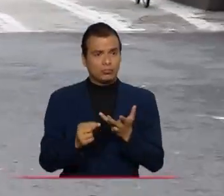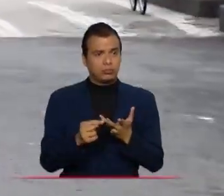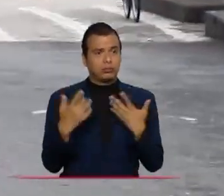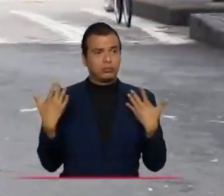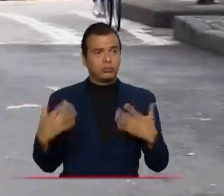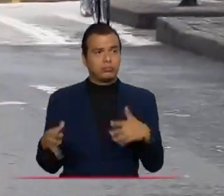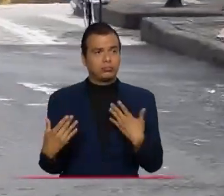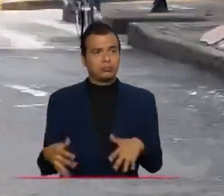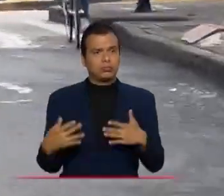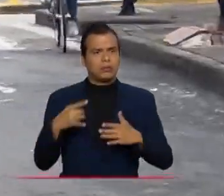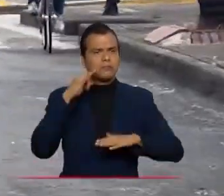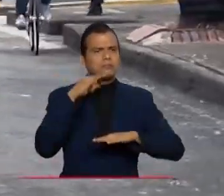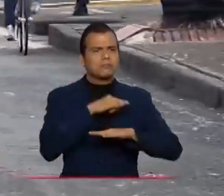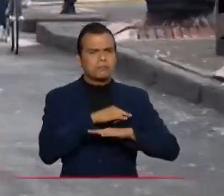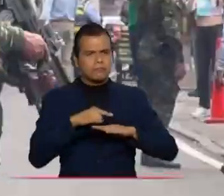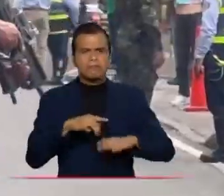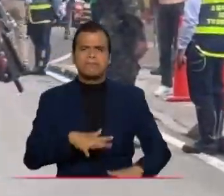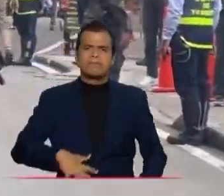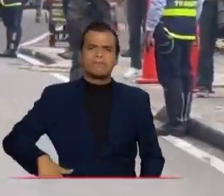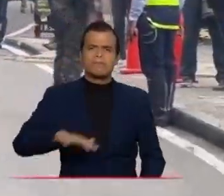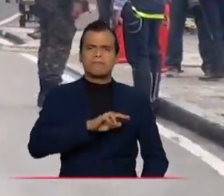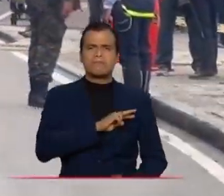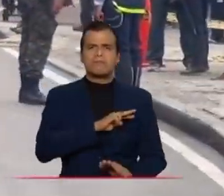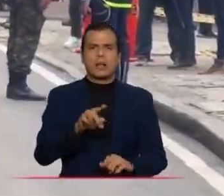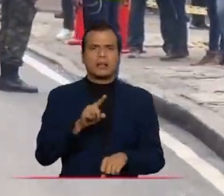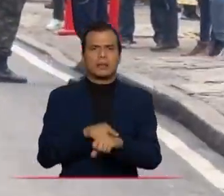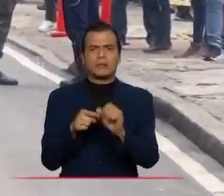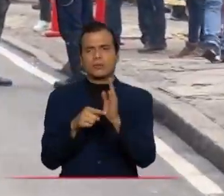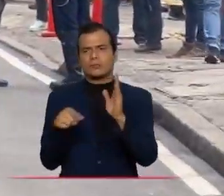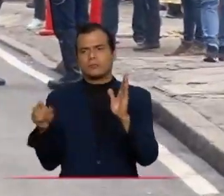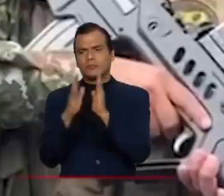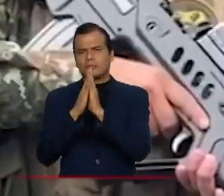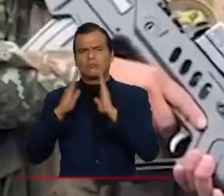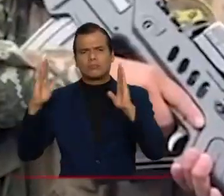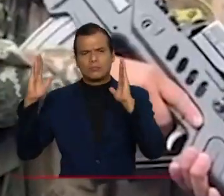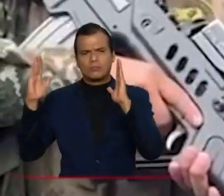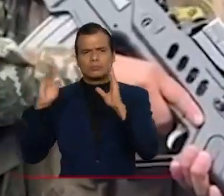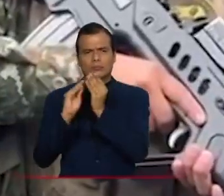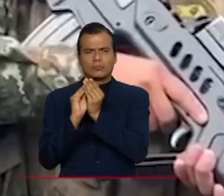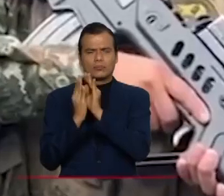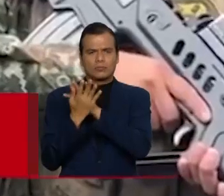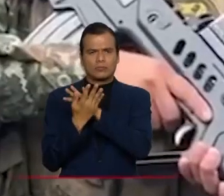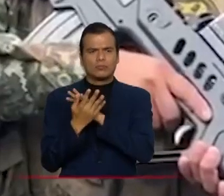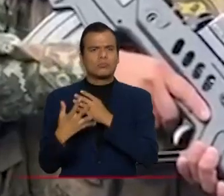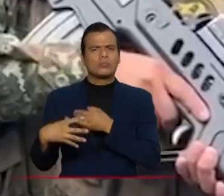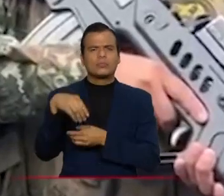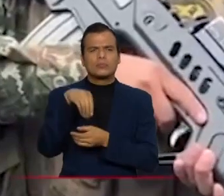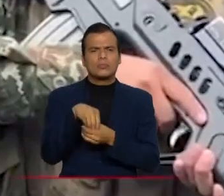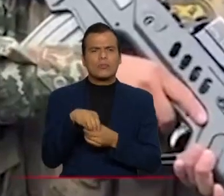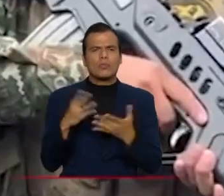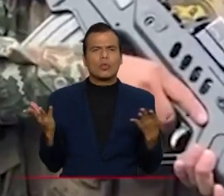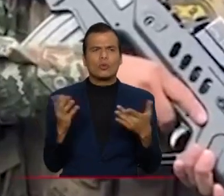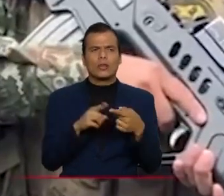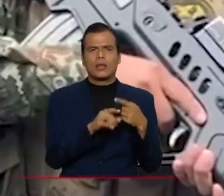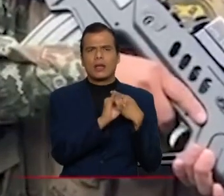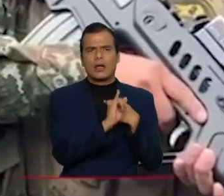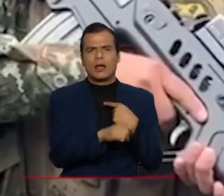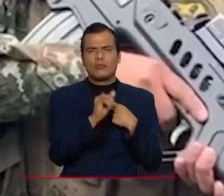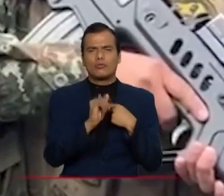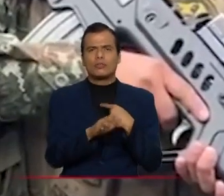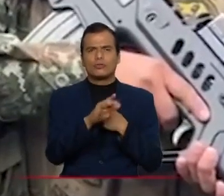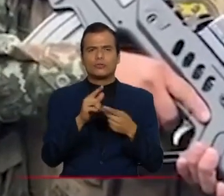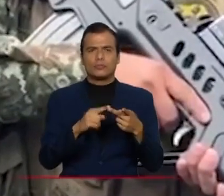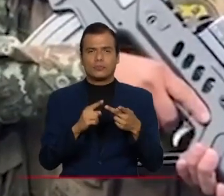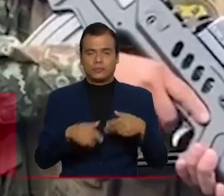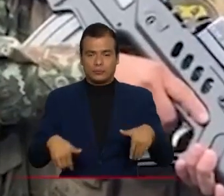estarán distribuidos en el Valle del Cauca durante la COP16. Los vamos a desplegar en el municipio de Jamondí, la vía que tiene